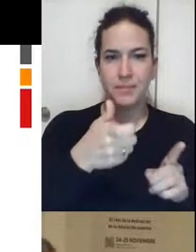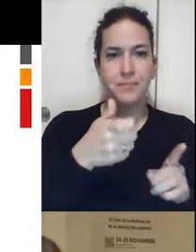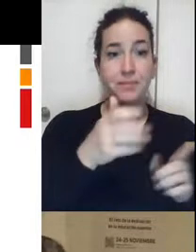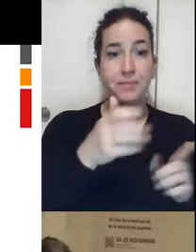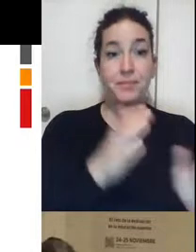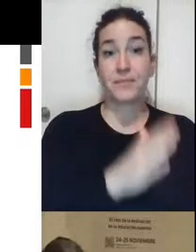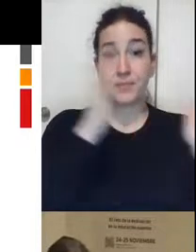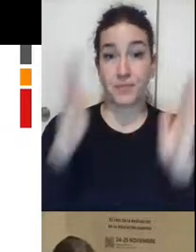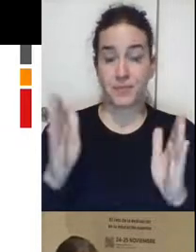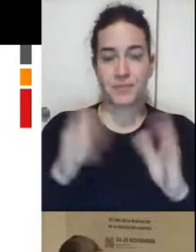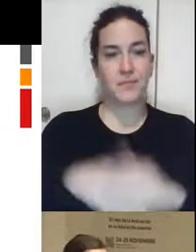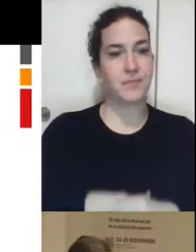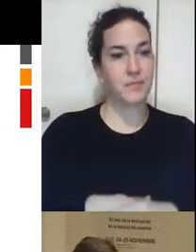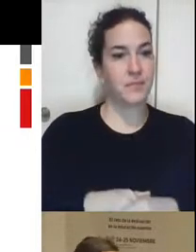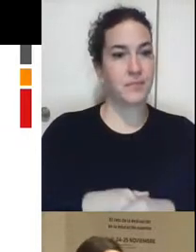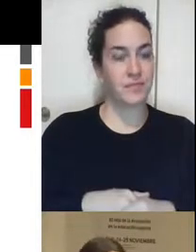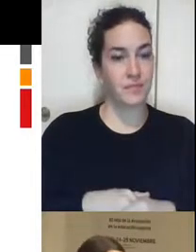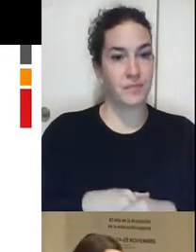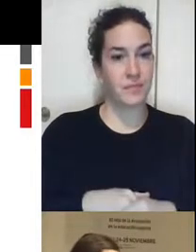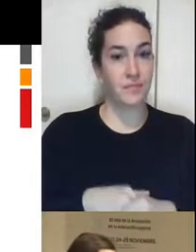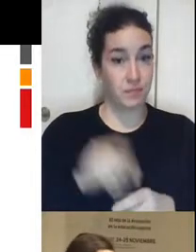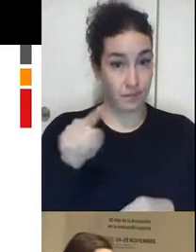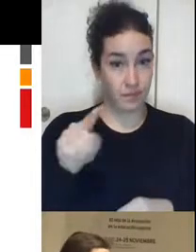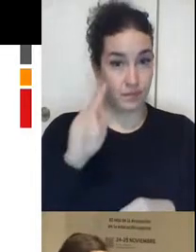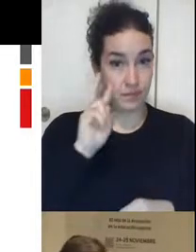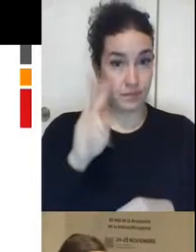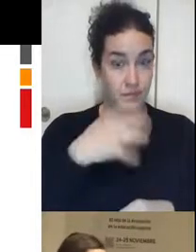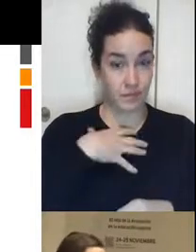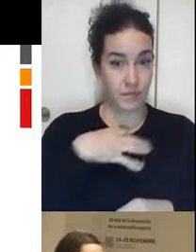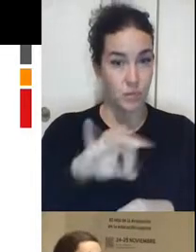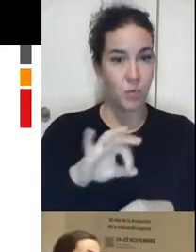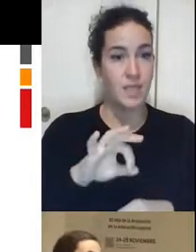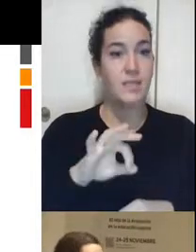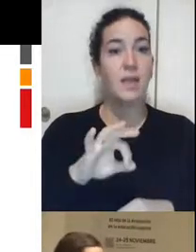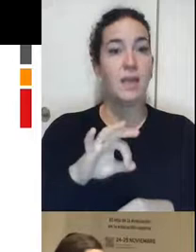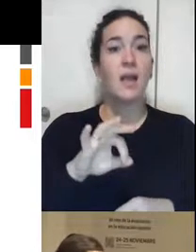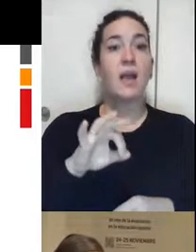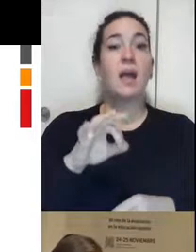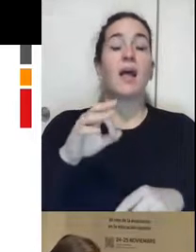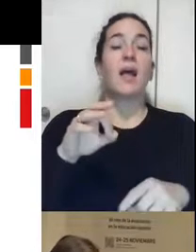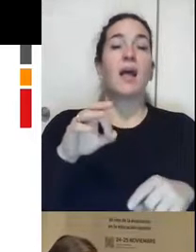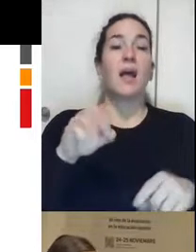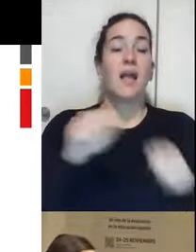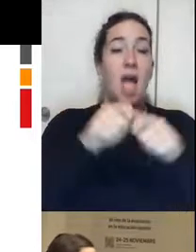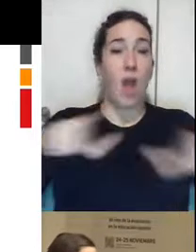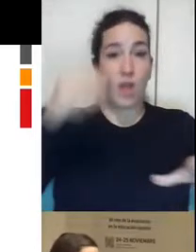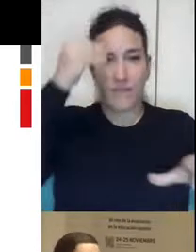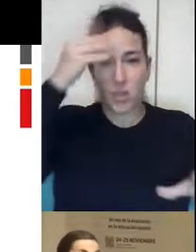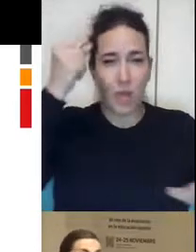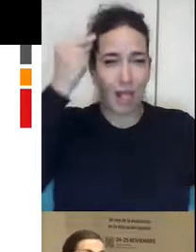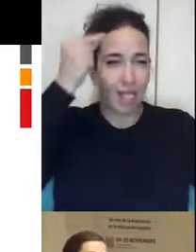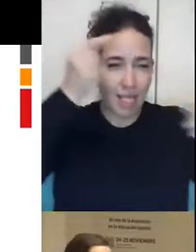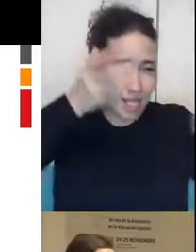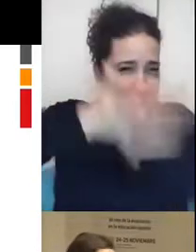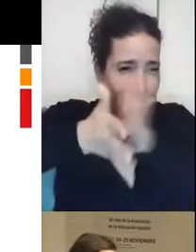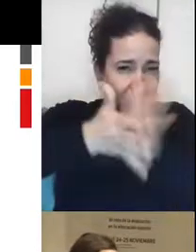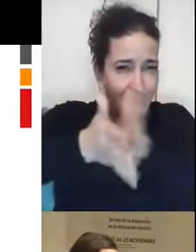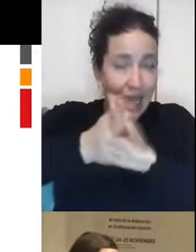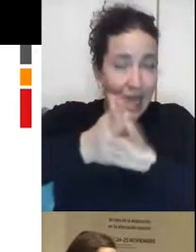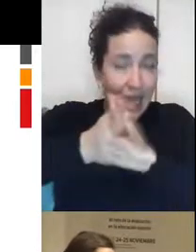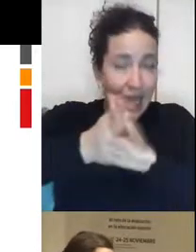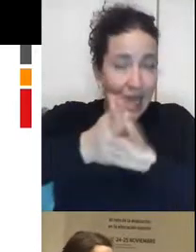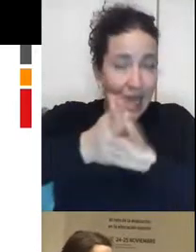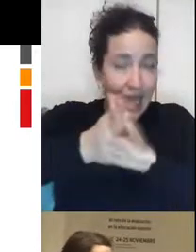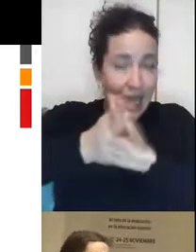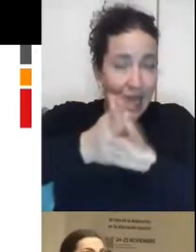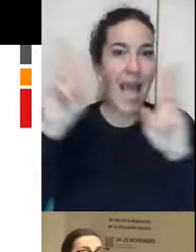siguiente, ahí pueden ver el espacio del aula virtual con todos los detalles y los títulos de los episodios